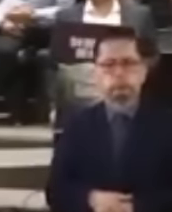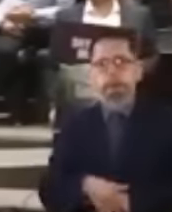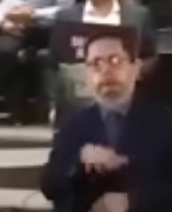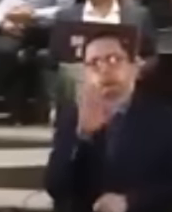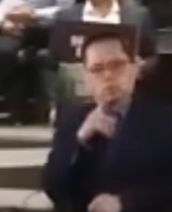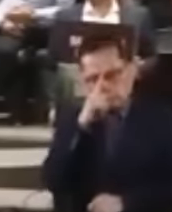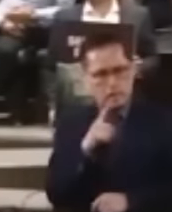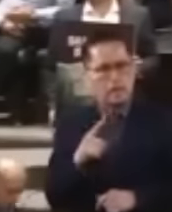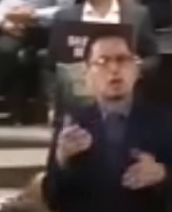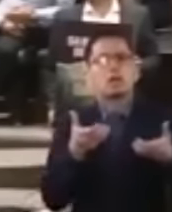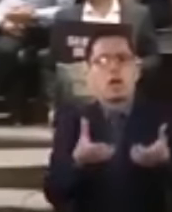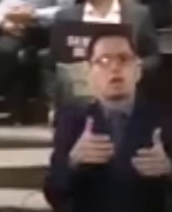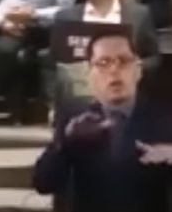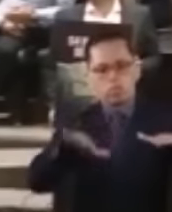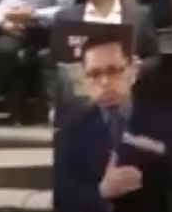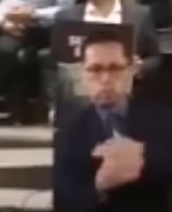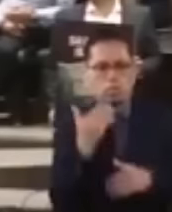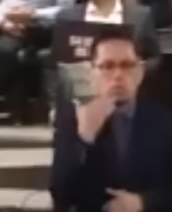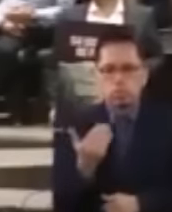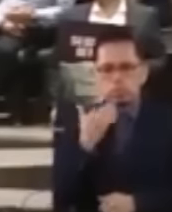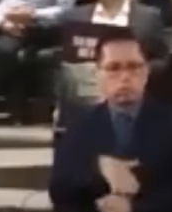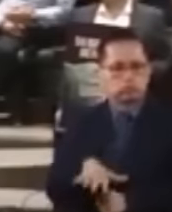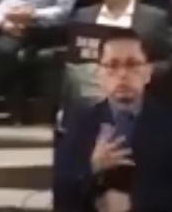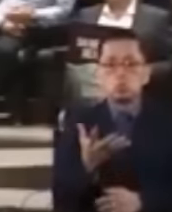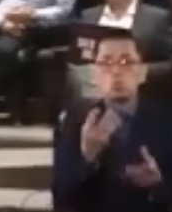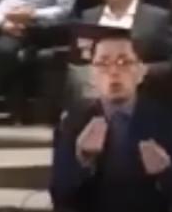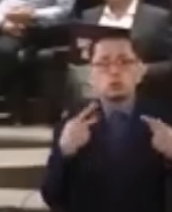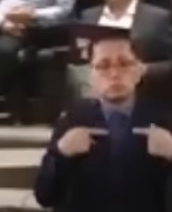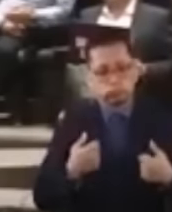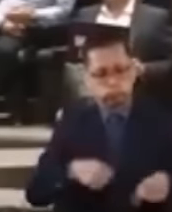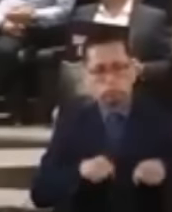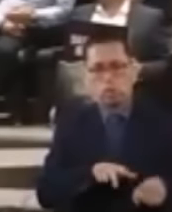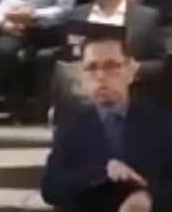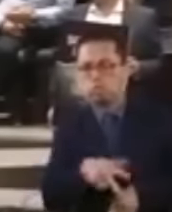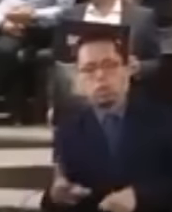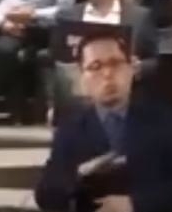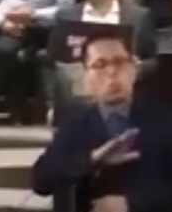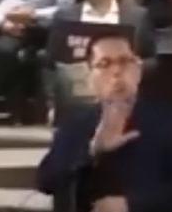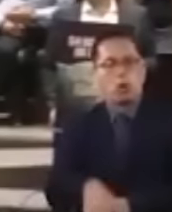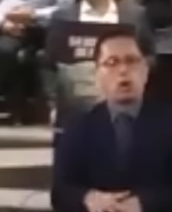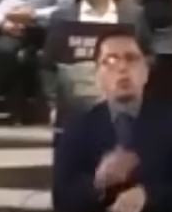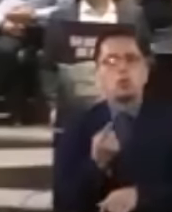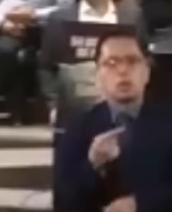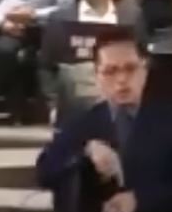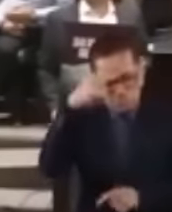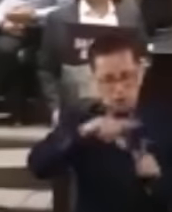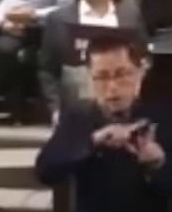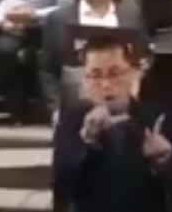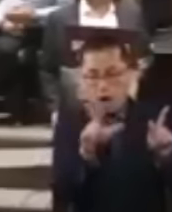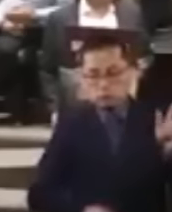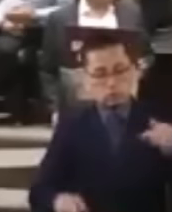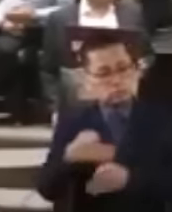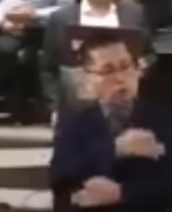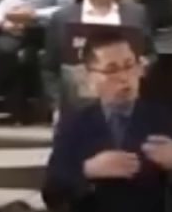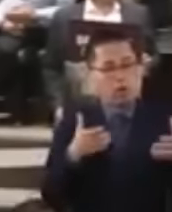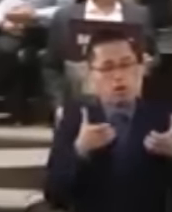decimos de los baches? Que cantidades de motociclistas pierden la vida porque México está lleno de baches y sobre